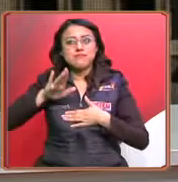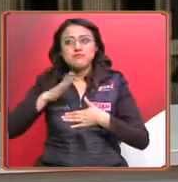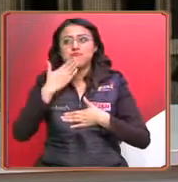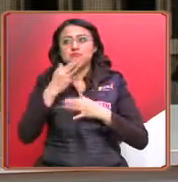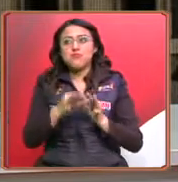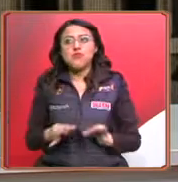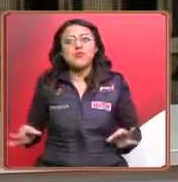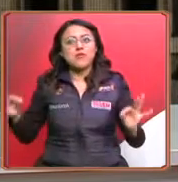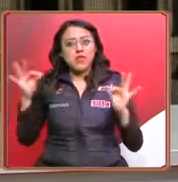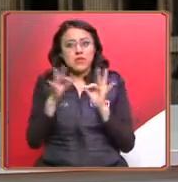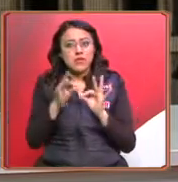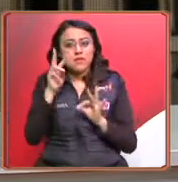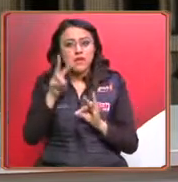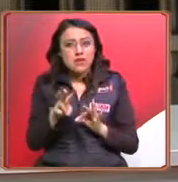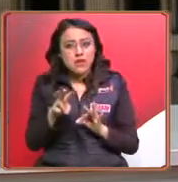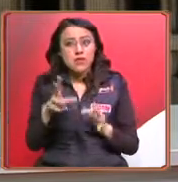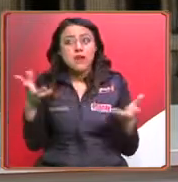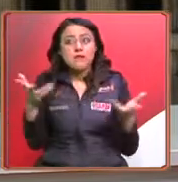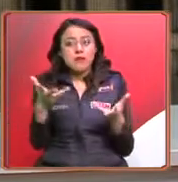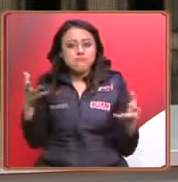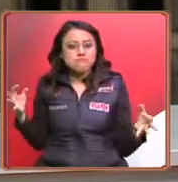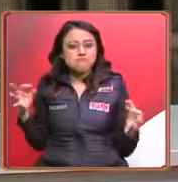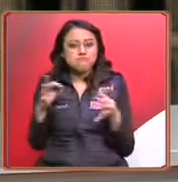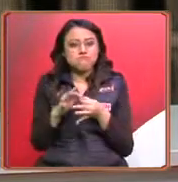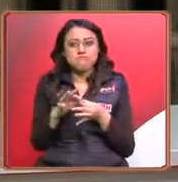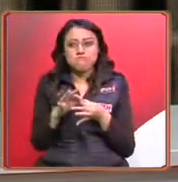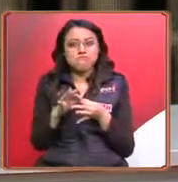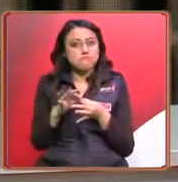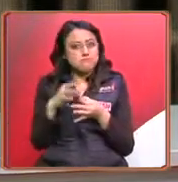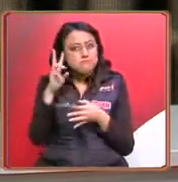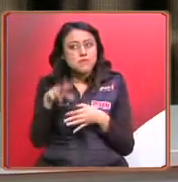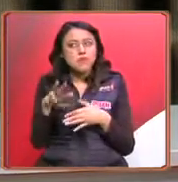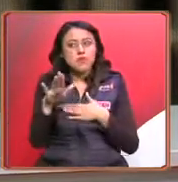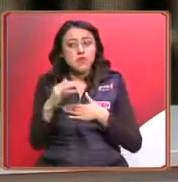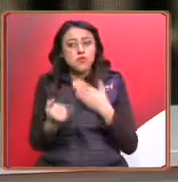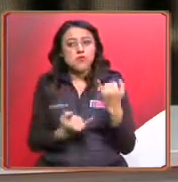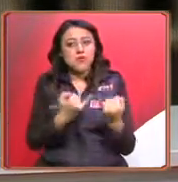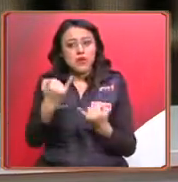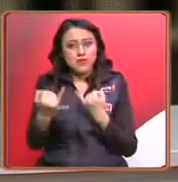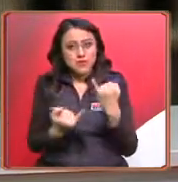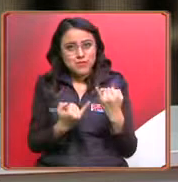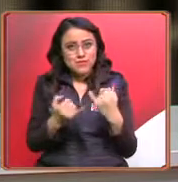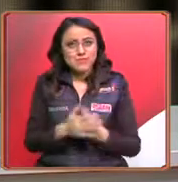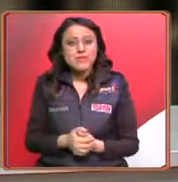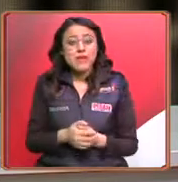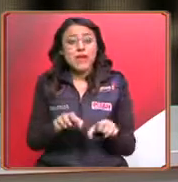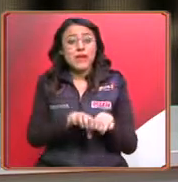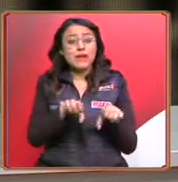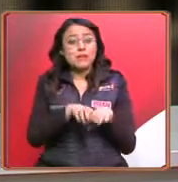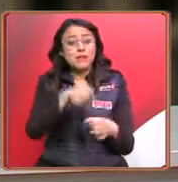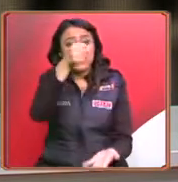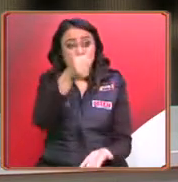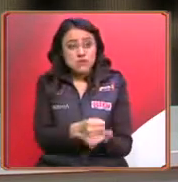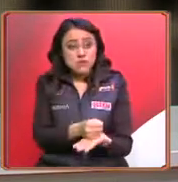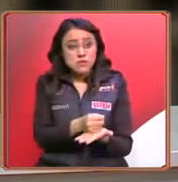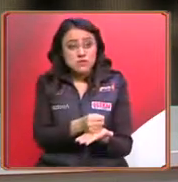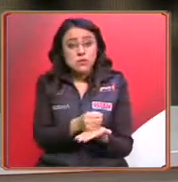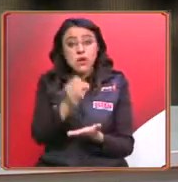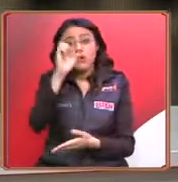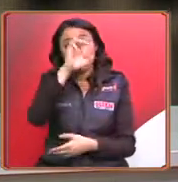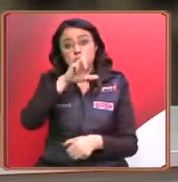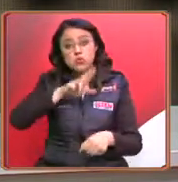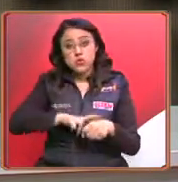ustedes es muy grande. Estar metidos directo en el juguetón. Y el equipo a quien corresponda,